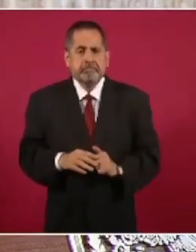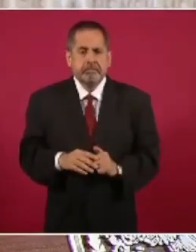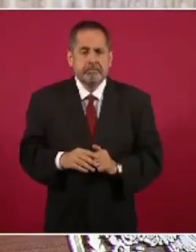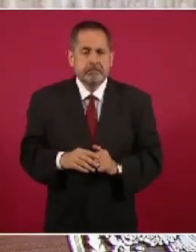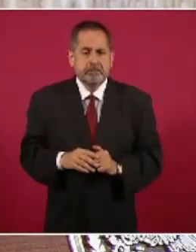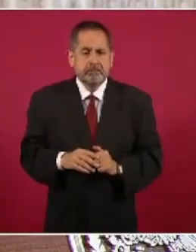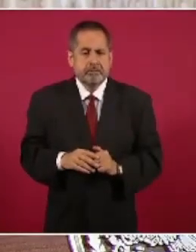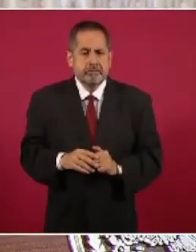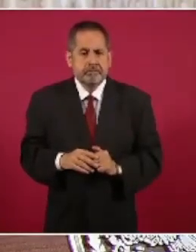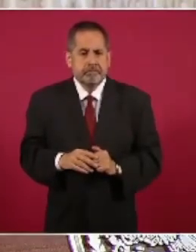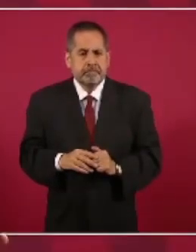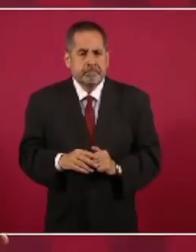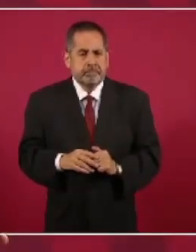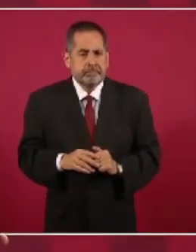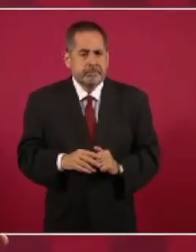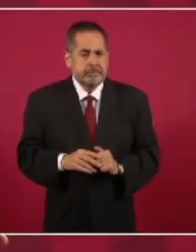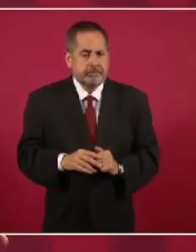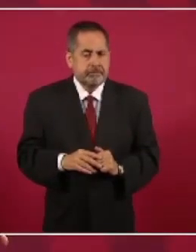asuntos